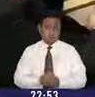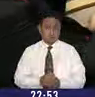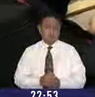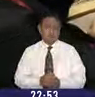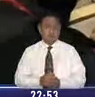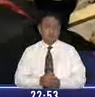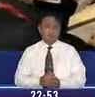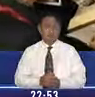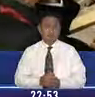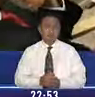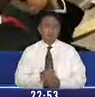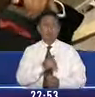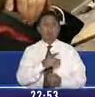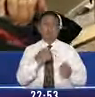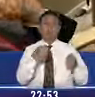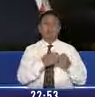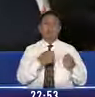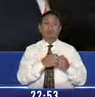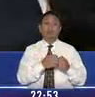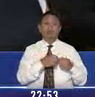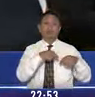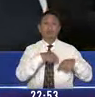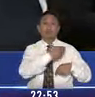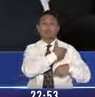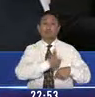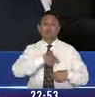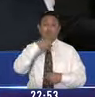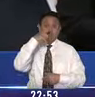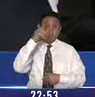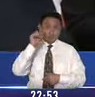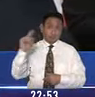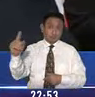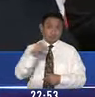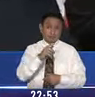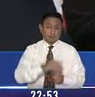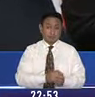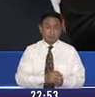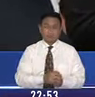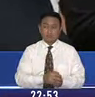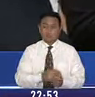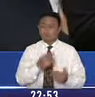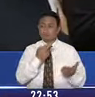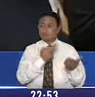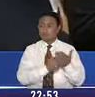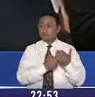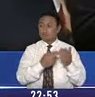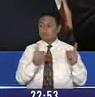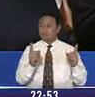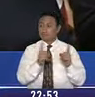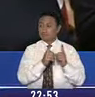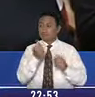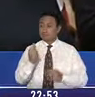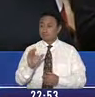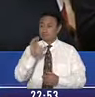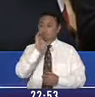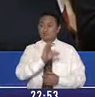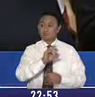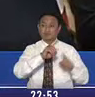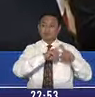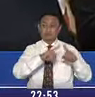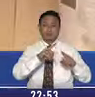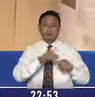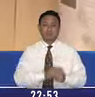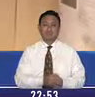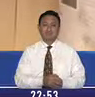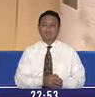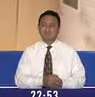liderado por el presidente de la República también mantuvo encuentros de trabajo con inversionistas de distintas ramas. Estamos interesados en entrar